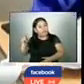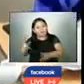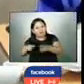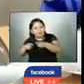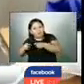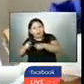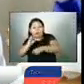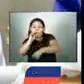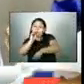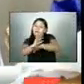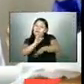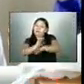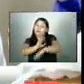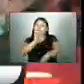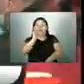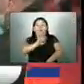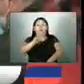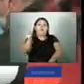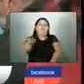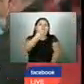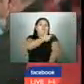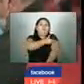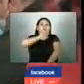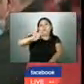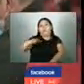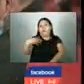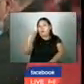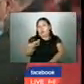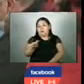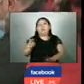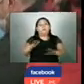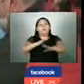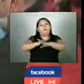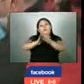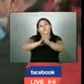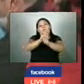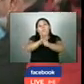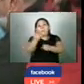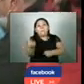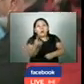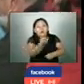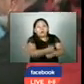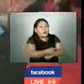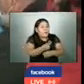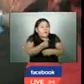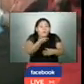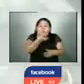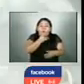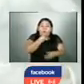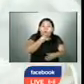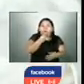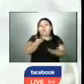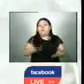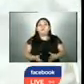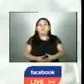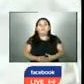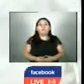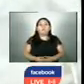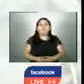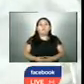recomiendan una cuarta dosis de la vacuna contra COVID-19 a personas vulnerables. Ya le contamos.